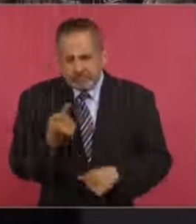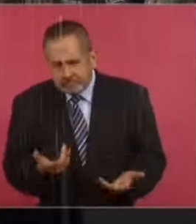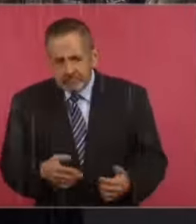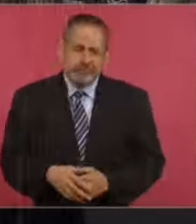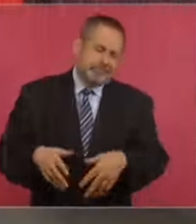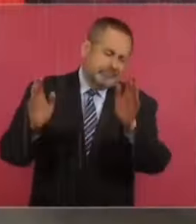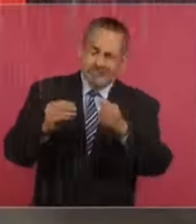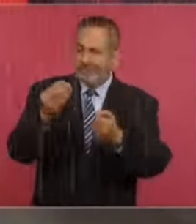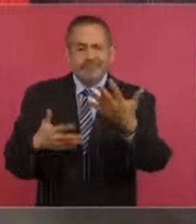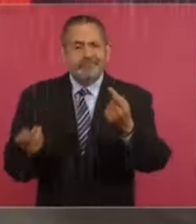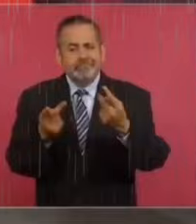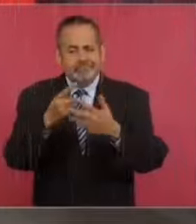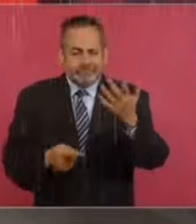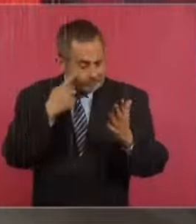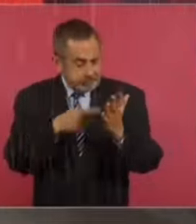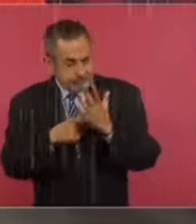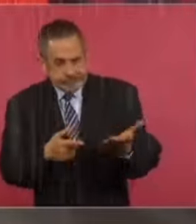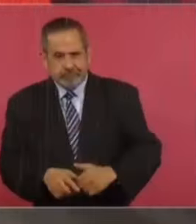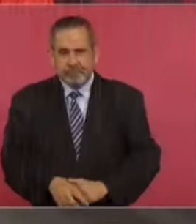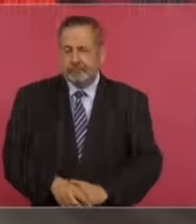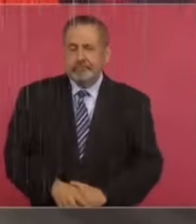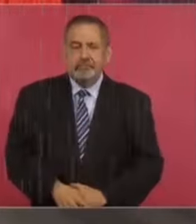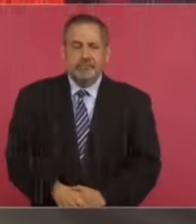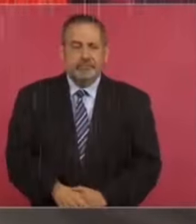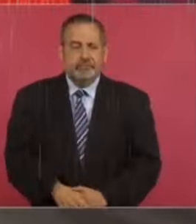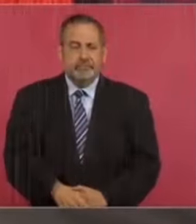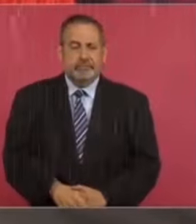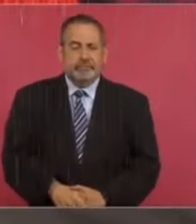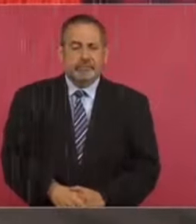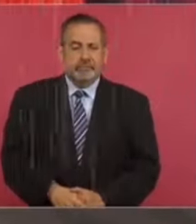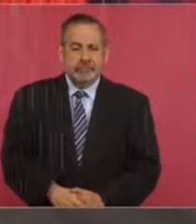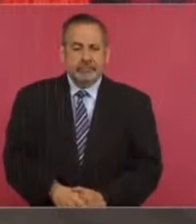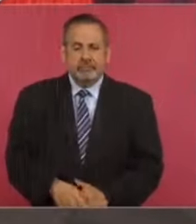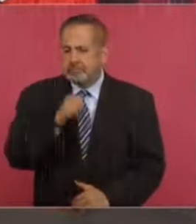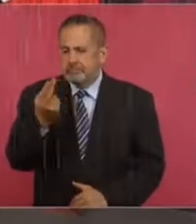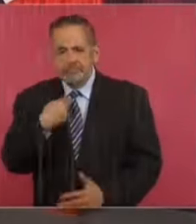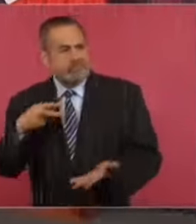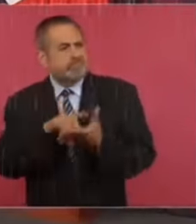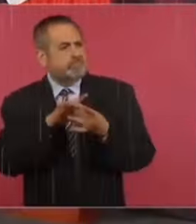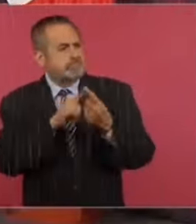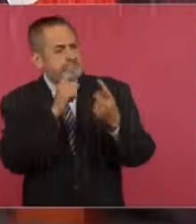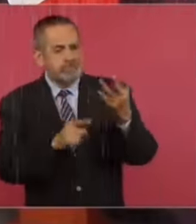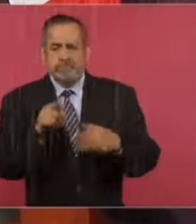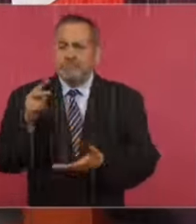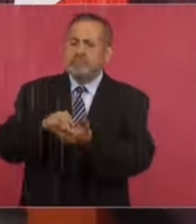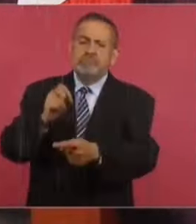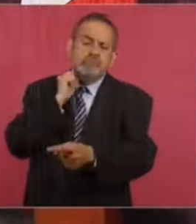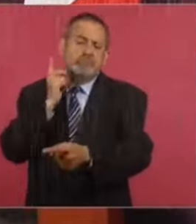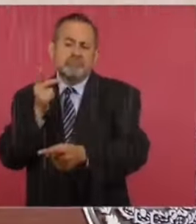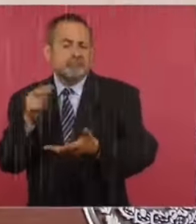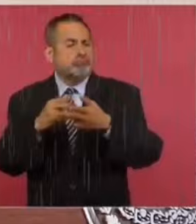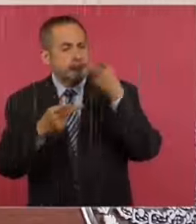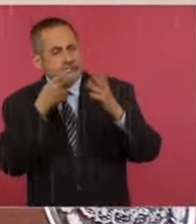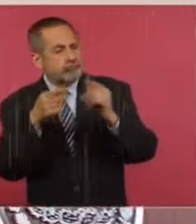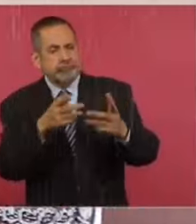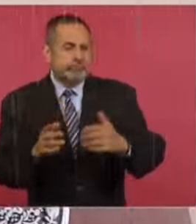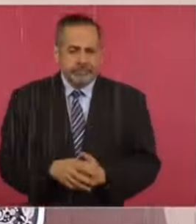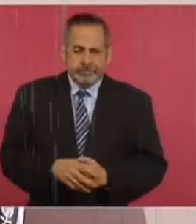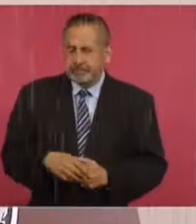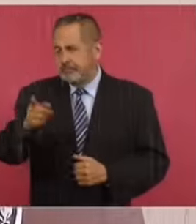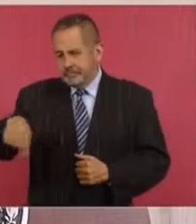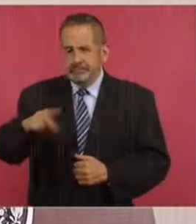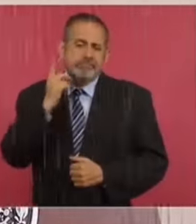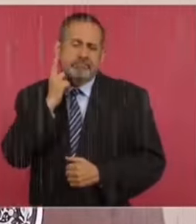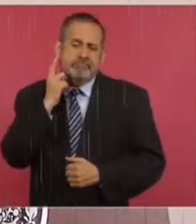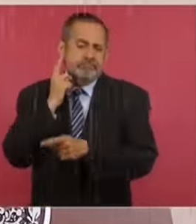No hace falta que se expongan, que les vayan a decir cosas, ¿no? En el Senado, en la Cámara de Diputados, aunque también los diputados y los